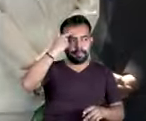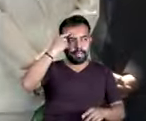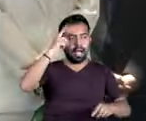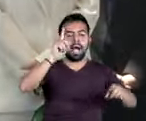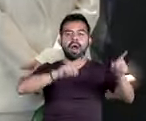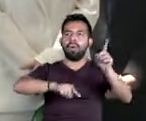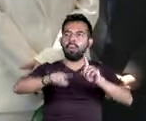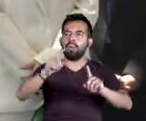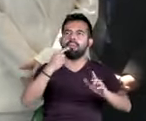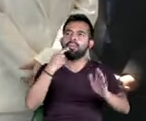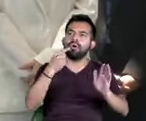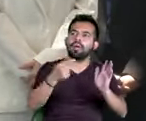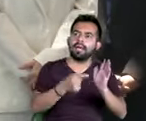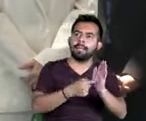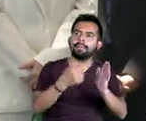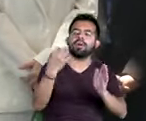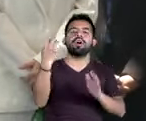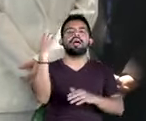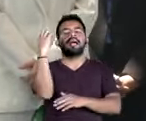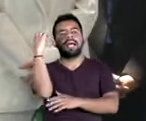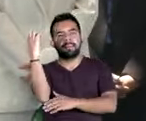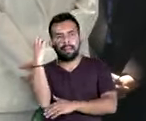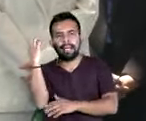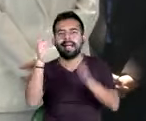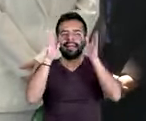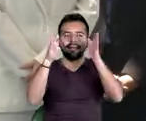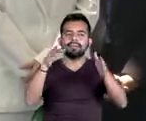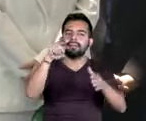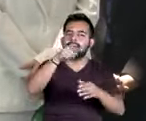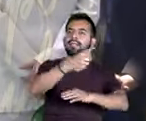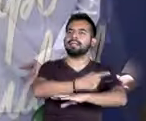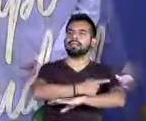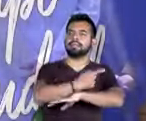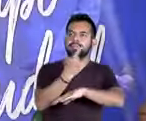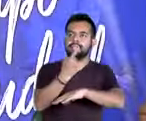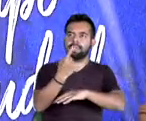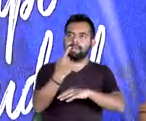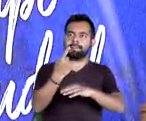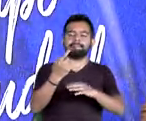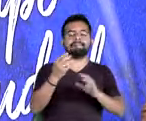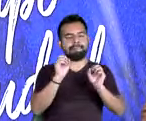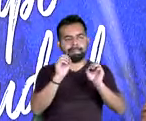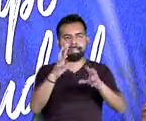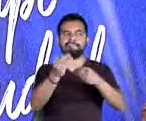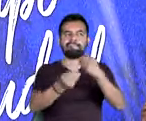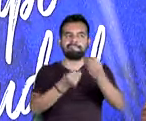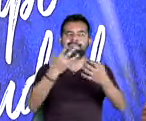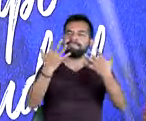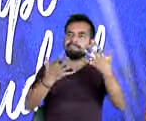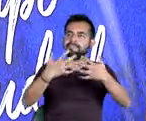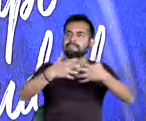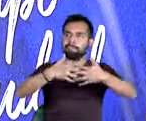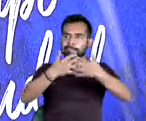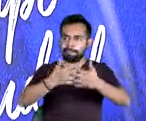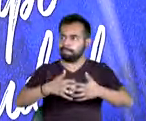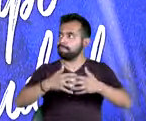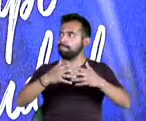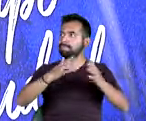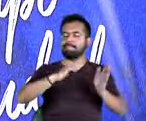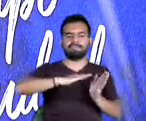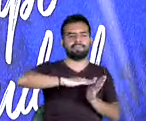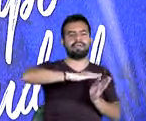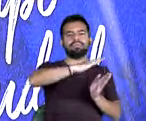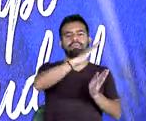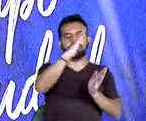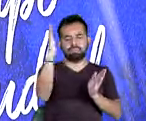alguien tiene una emergencia que tiene que ser atendida en ese día. Por lo tanto, podemos trabajar un mecanismo donde avancemos a todo el día,